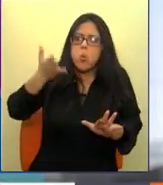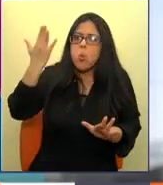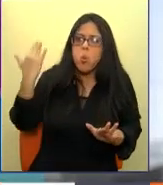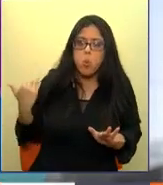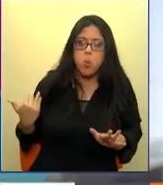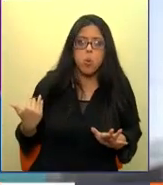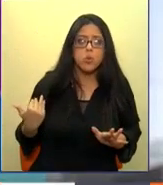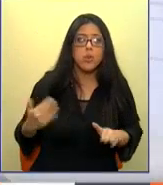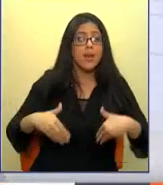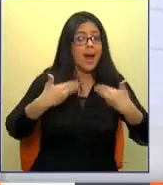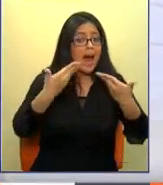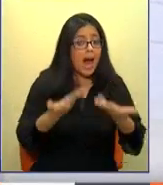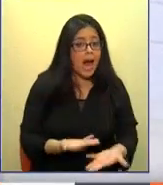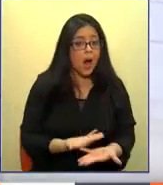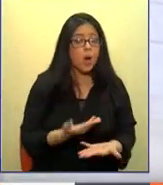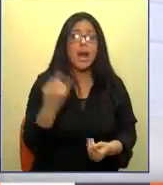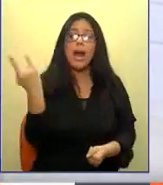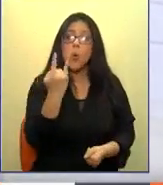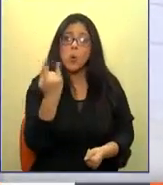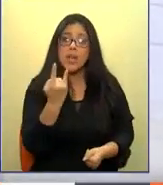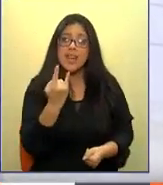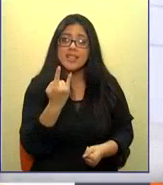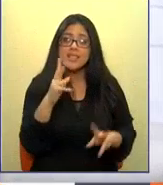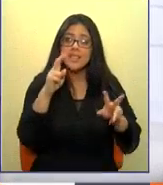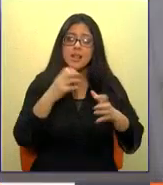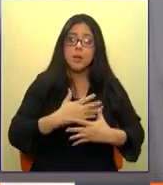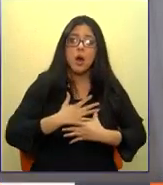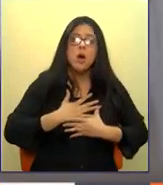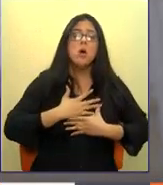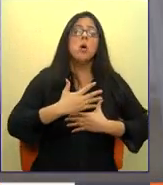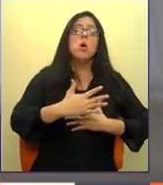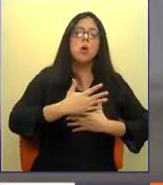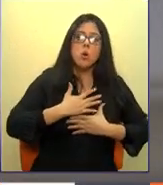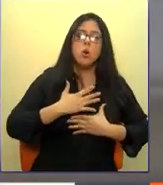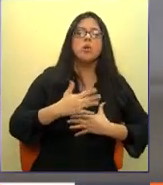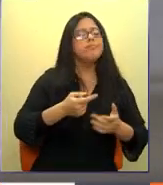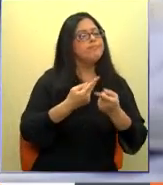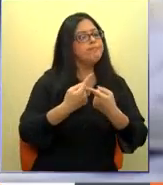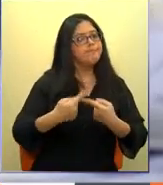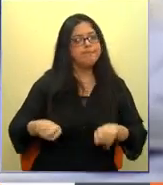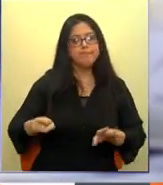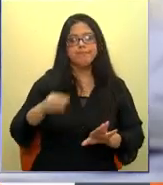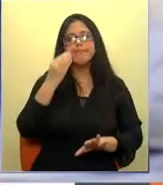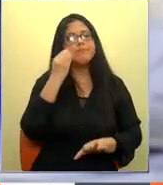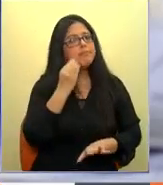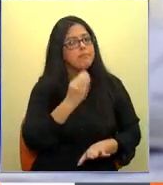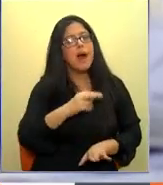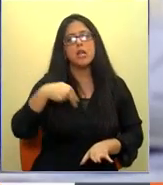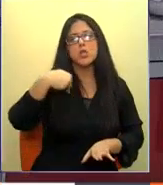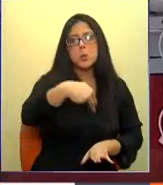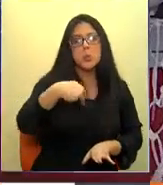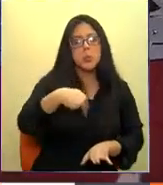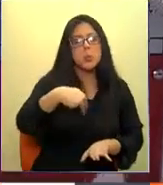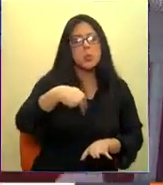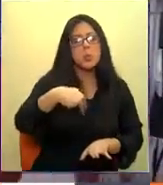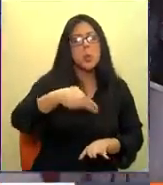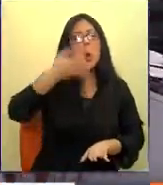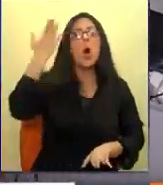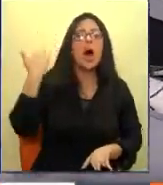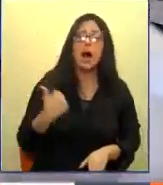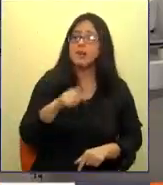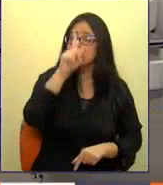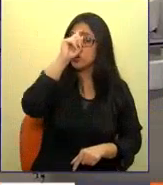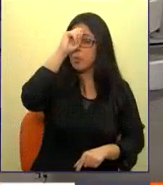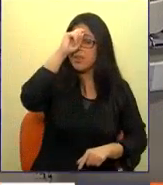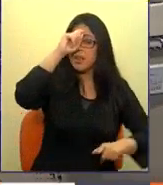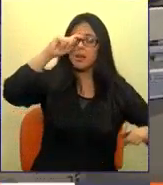el panorama en la urgencia respiratoria no es nada comparado a lo que se vivió en mayo y junio, donde el hospital debió